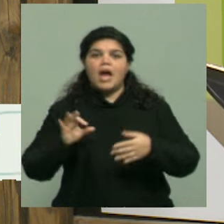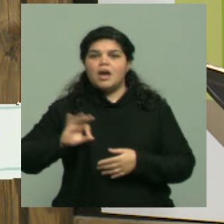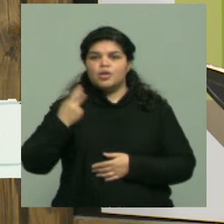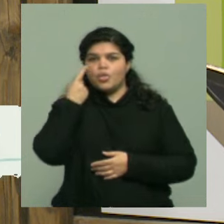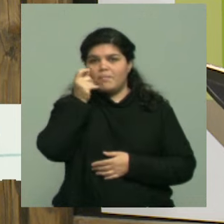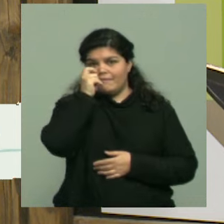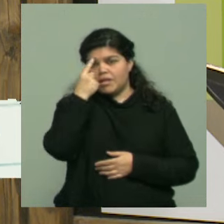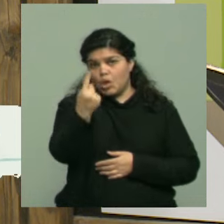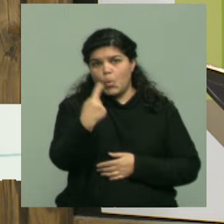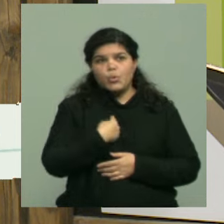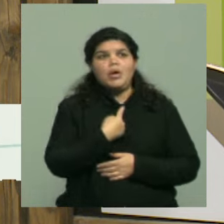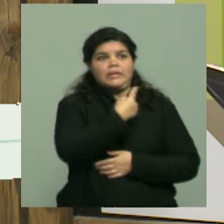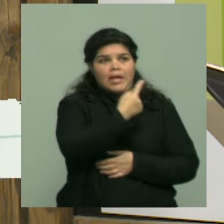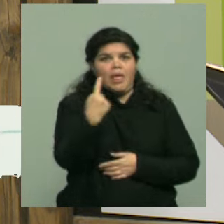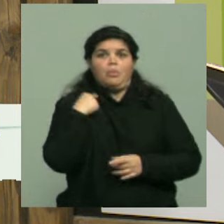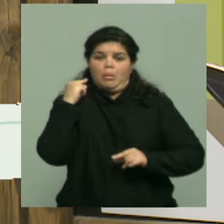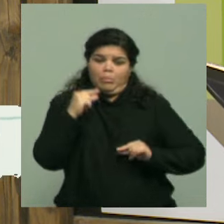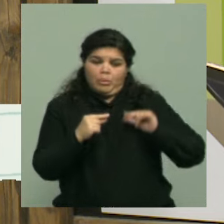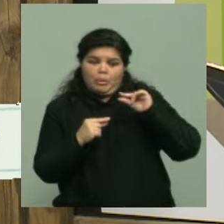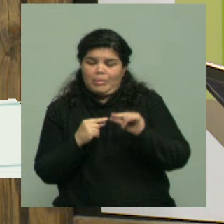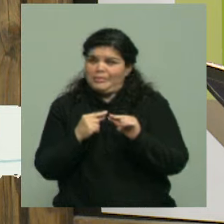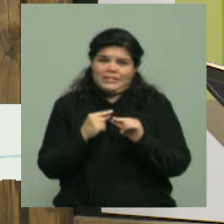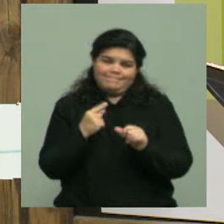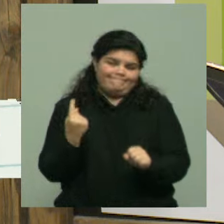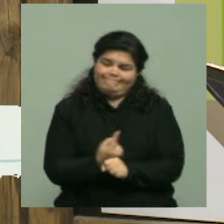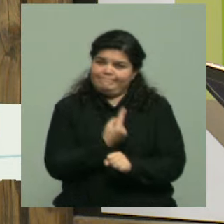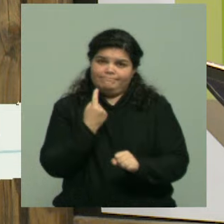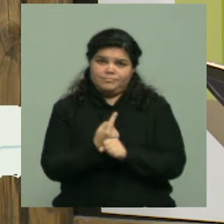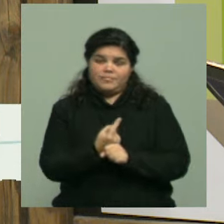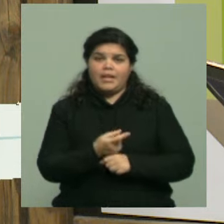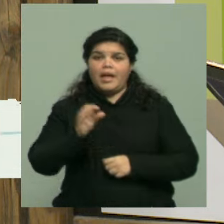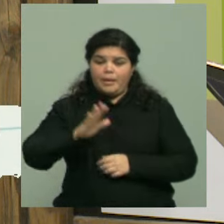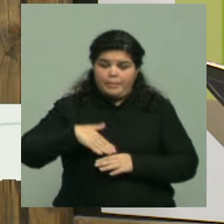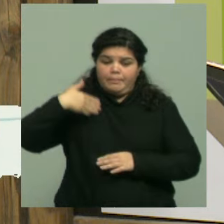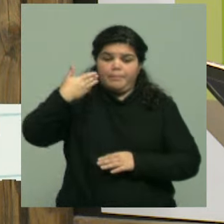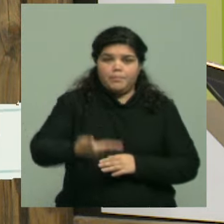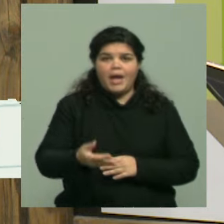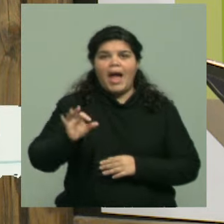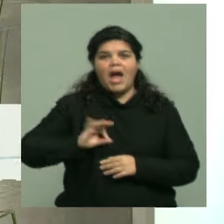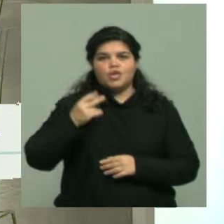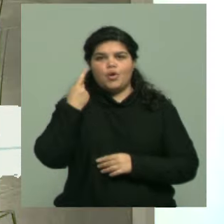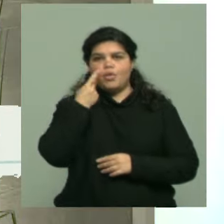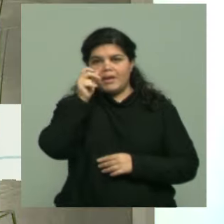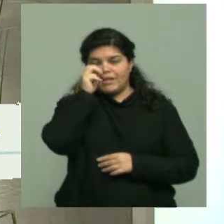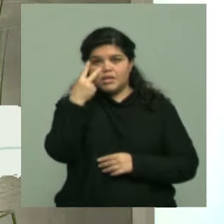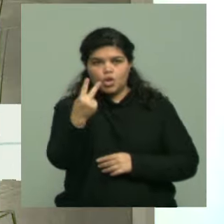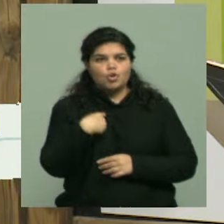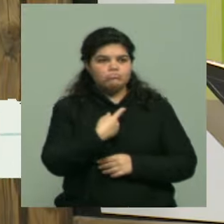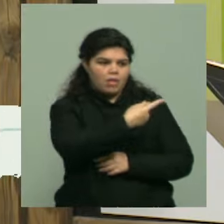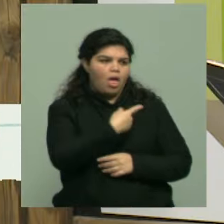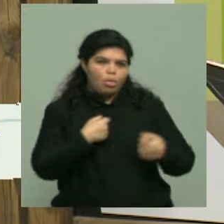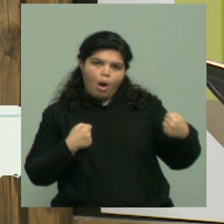todos, cada uno con su vida, no se pudo hacer. En el 2022 dijimos con Nerina, hay que trabajar. Hagámoslo. Y arrancamos